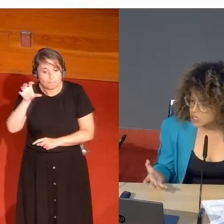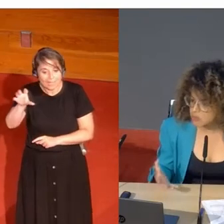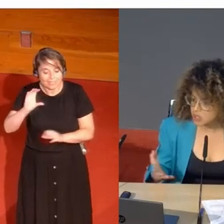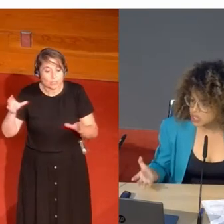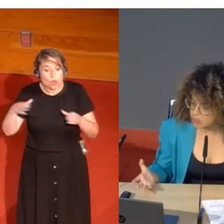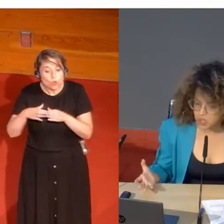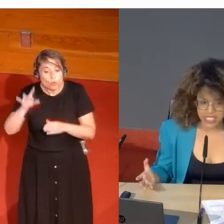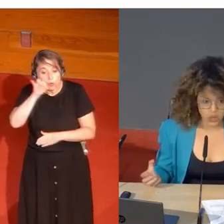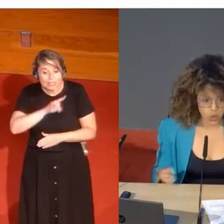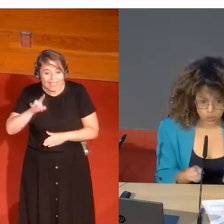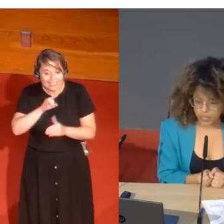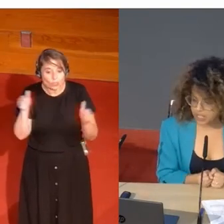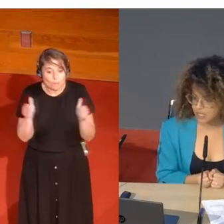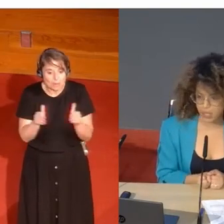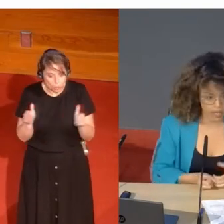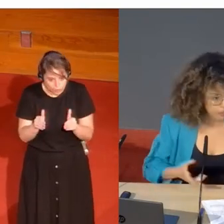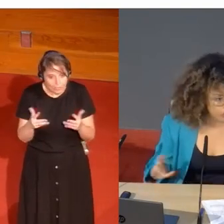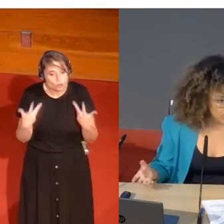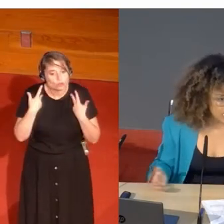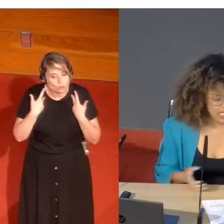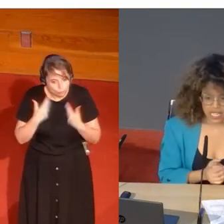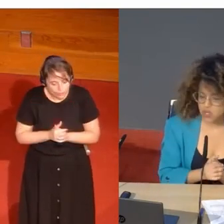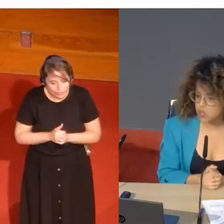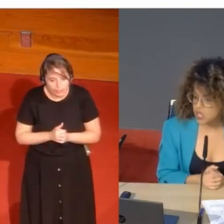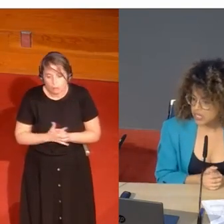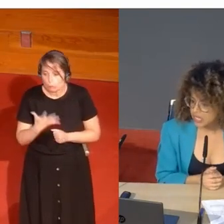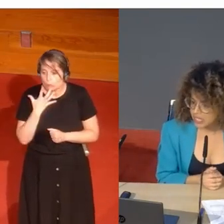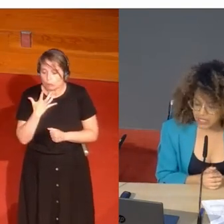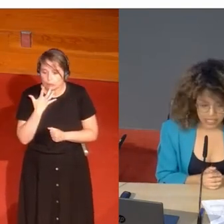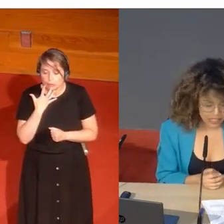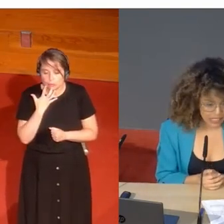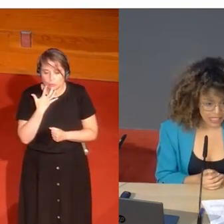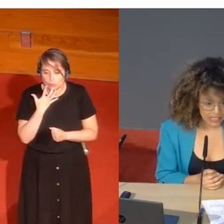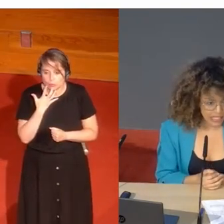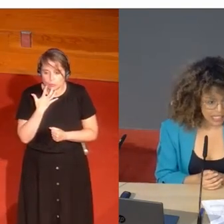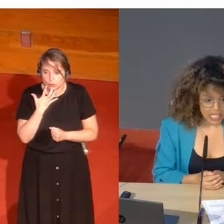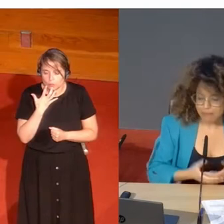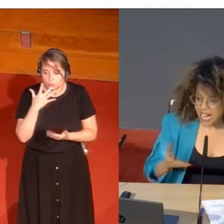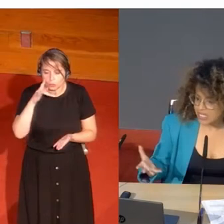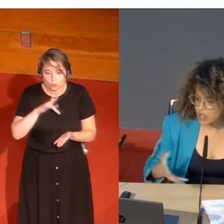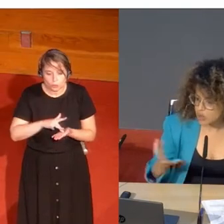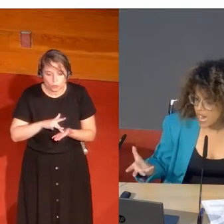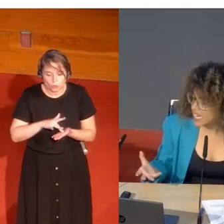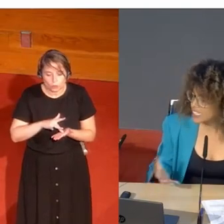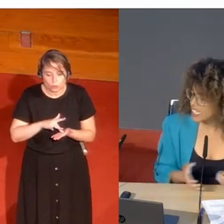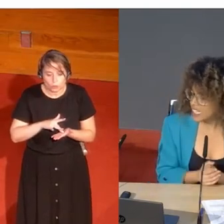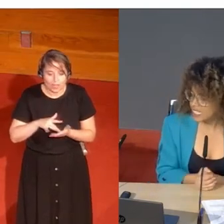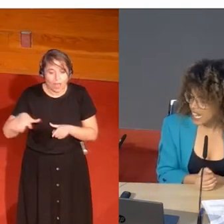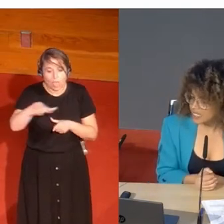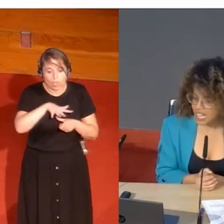grupos étnicos minoritarios sufren por ejemplo en el caso de de de de de los